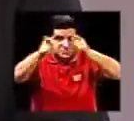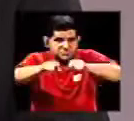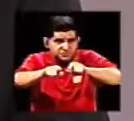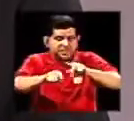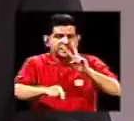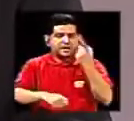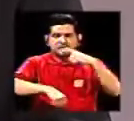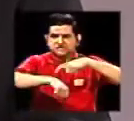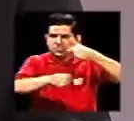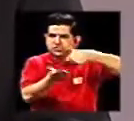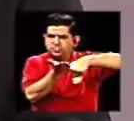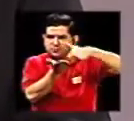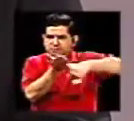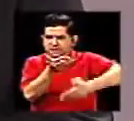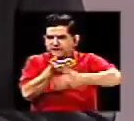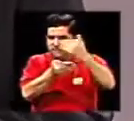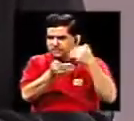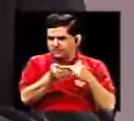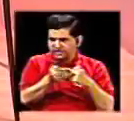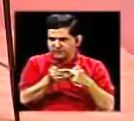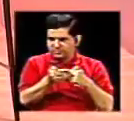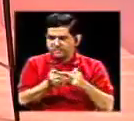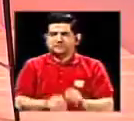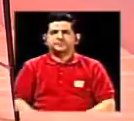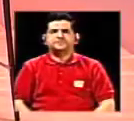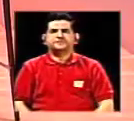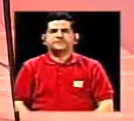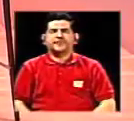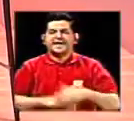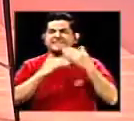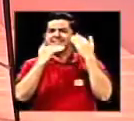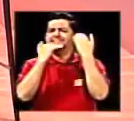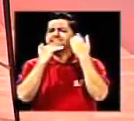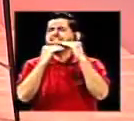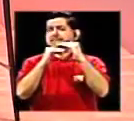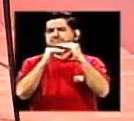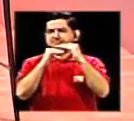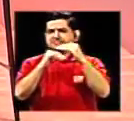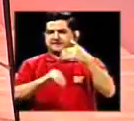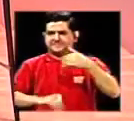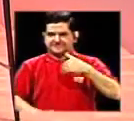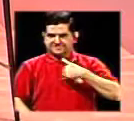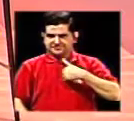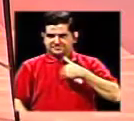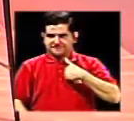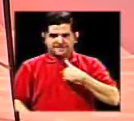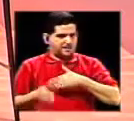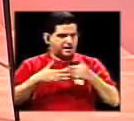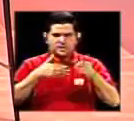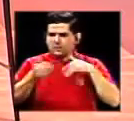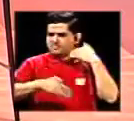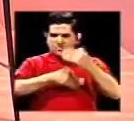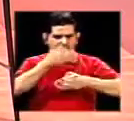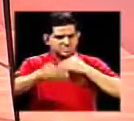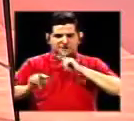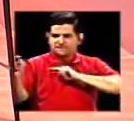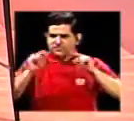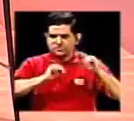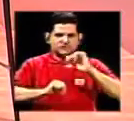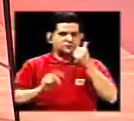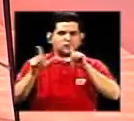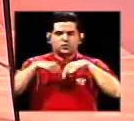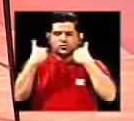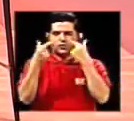la segunda ronda. ¿Cuáles son los límites que tendría cualquier proceso de negociación con otras